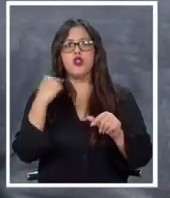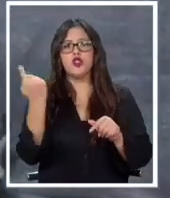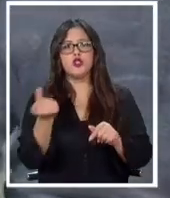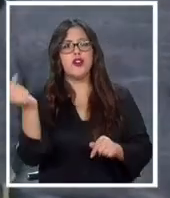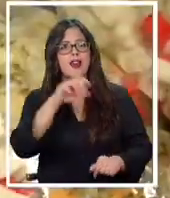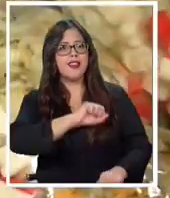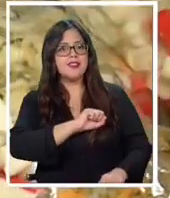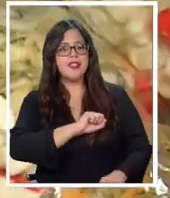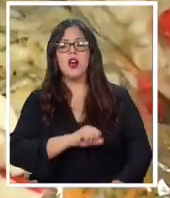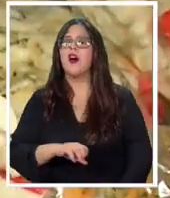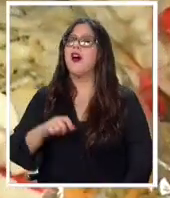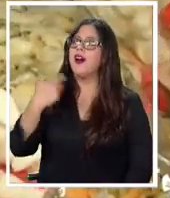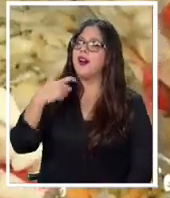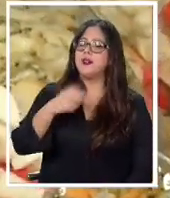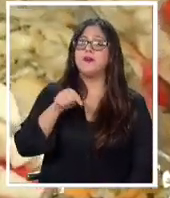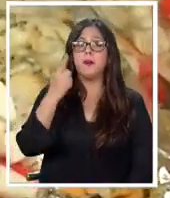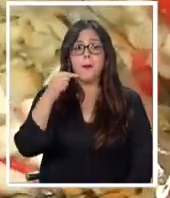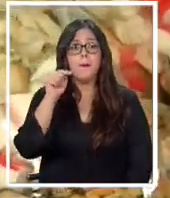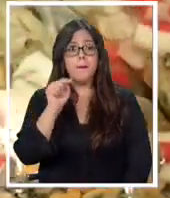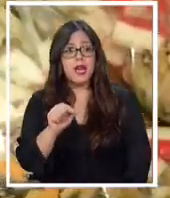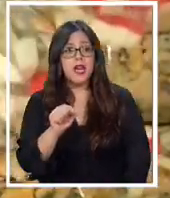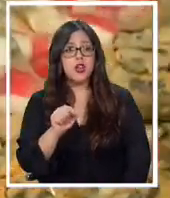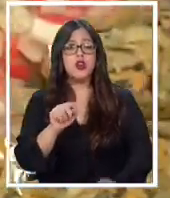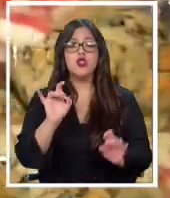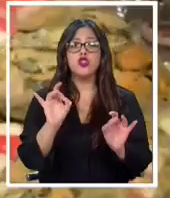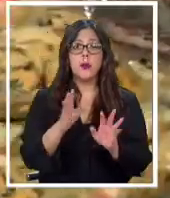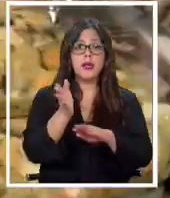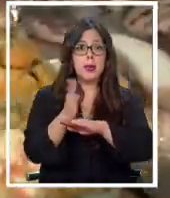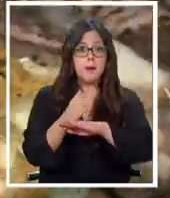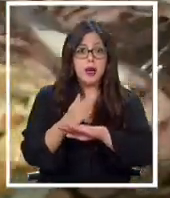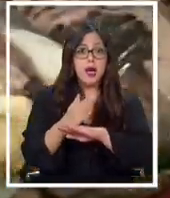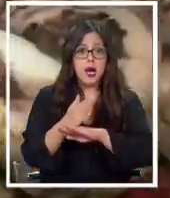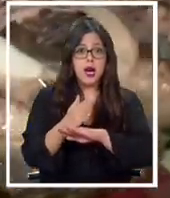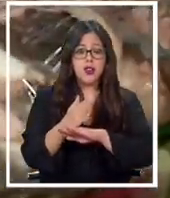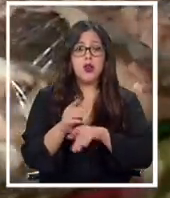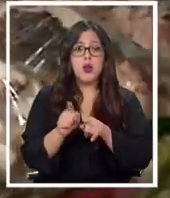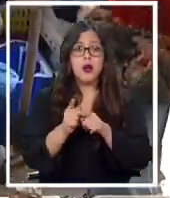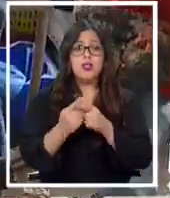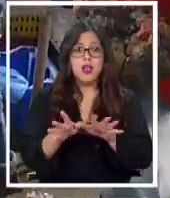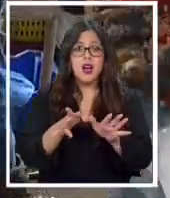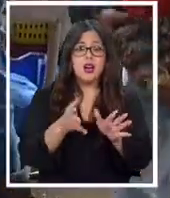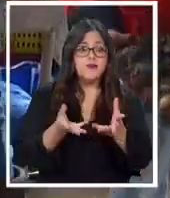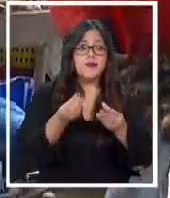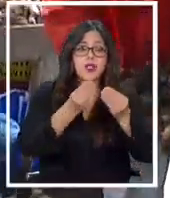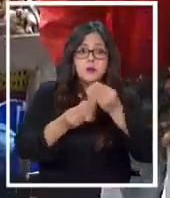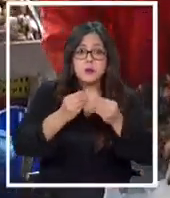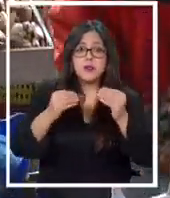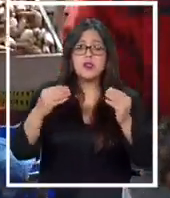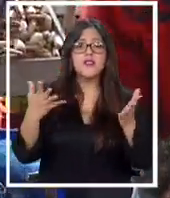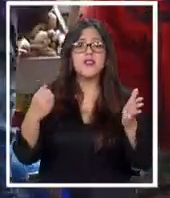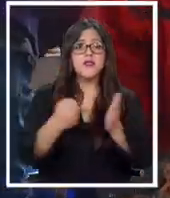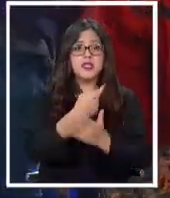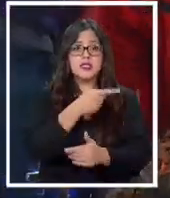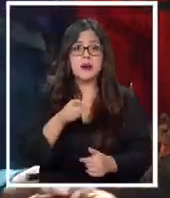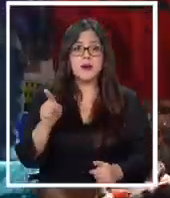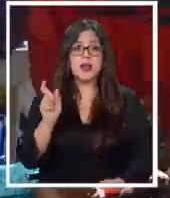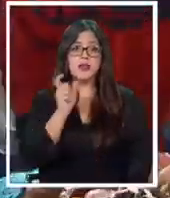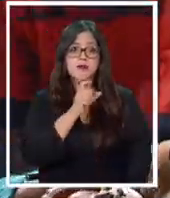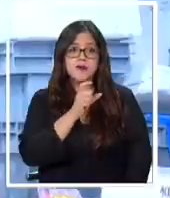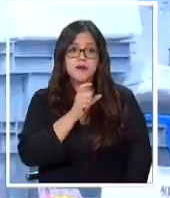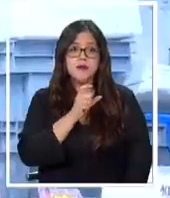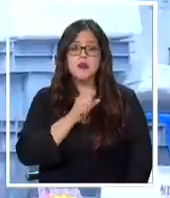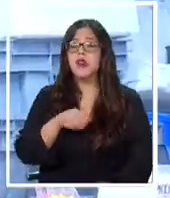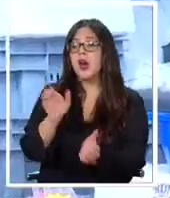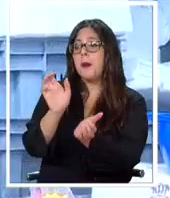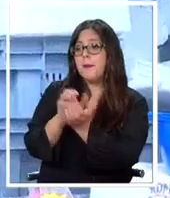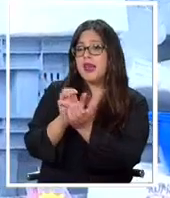Santiago. Sin embargo, no solo son los pescados los que se robarán la película este fin de Semana Santo. Los mariscos un poquito